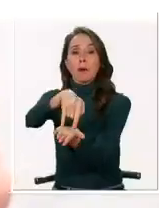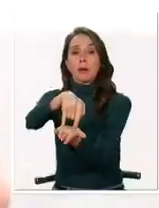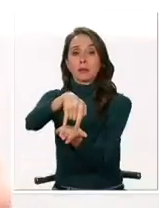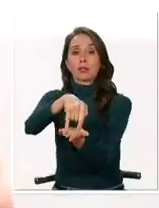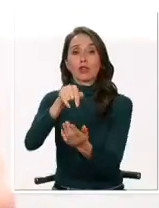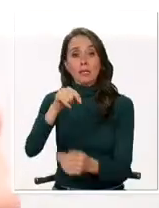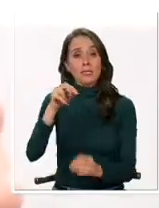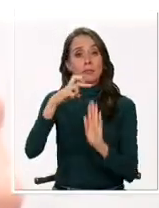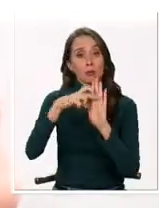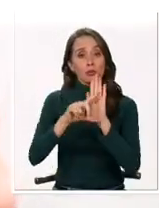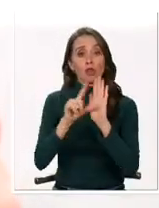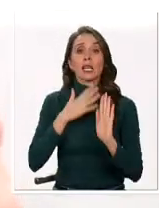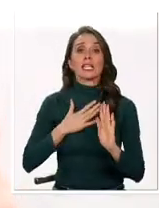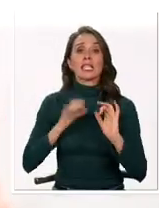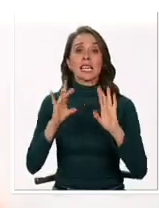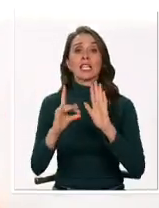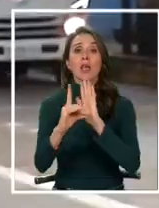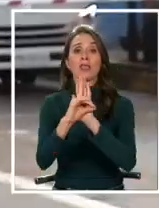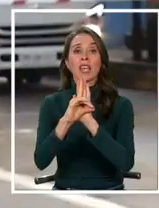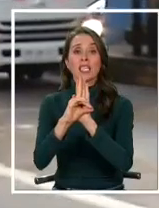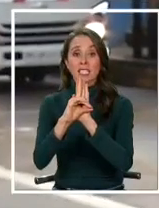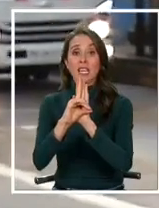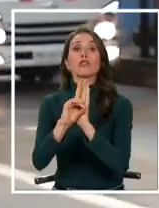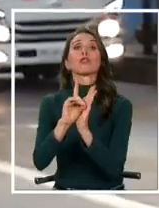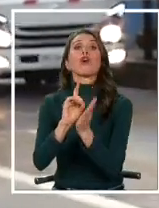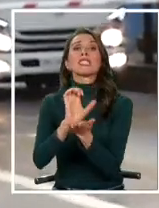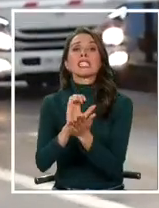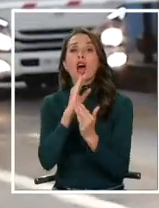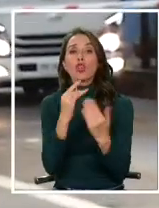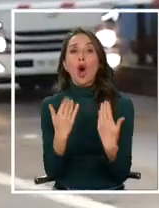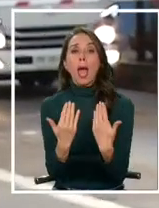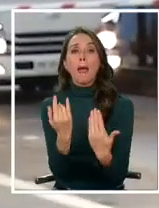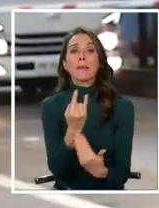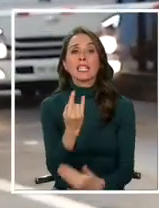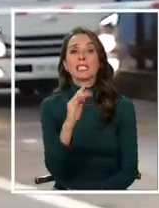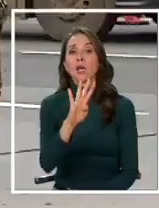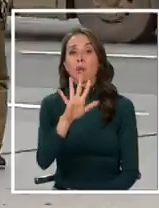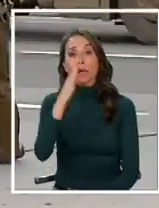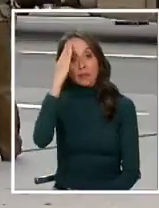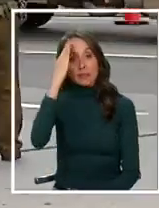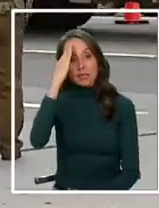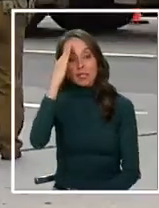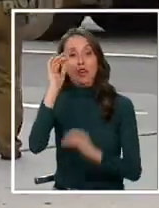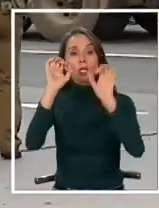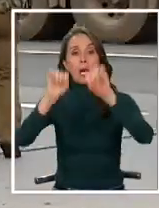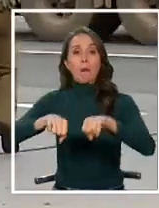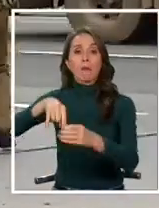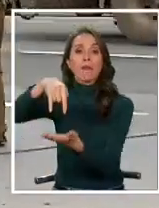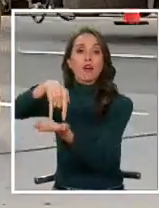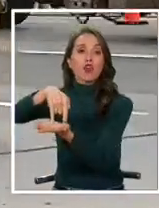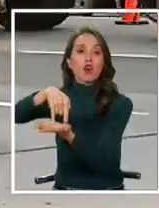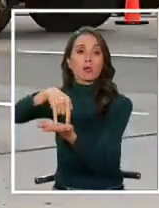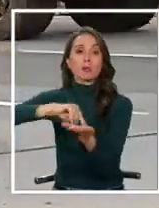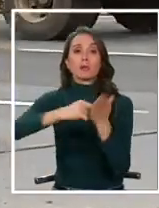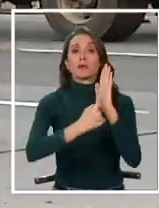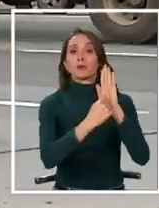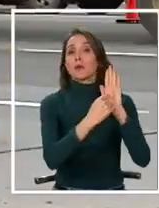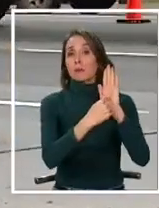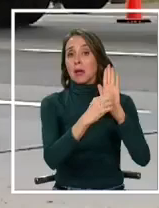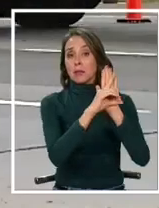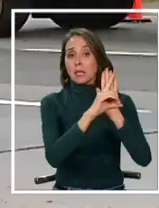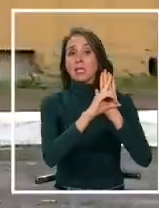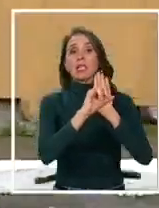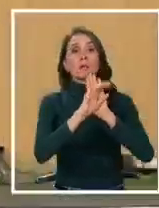iniciativa que busca Establecer un estado de emergencia por 45 días aprobado por el congreso y que para ser